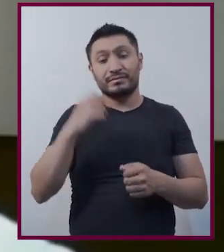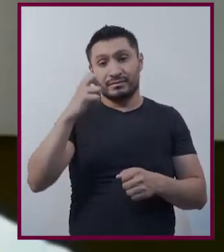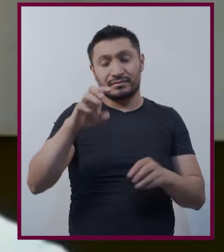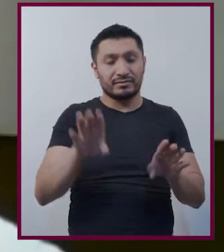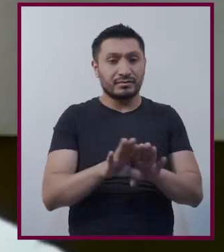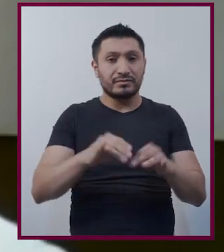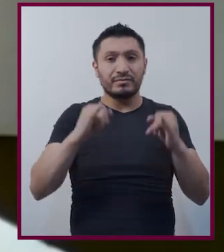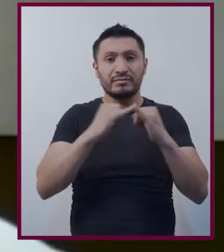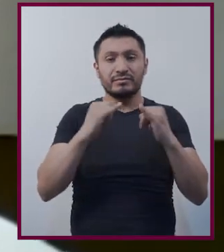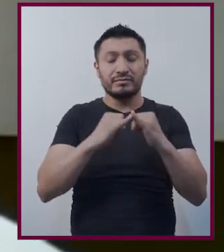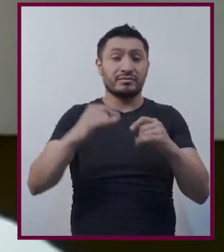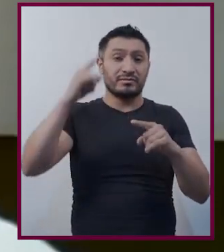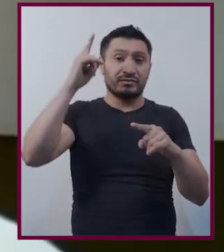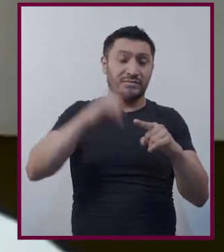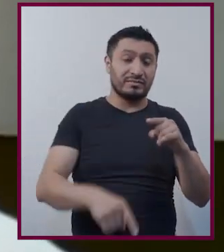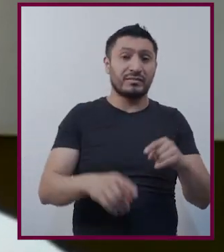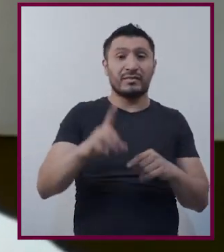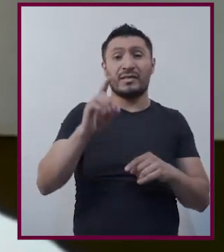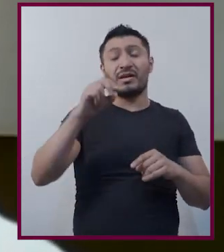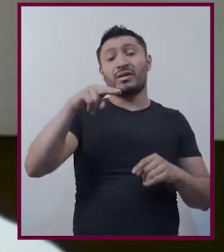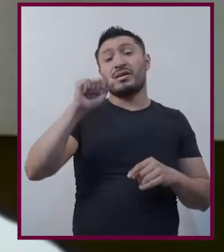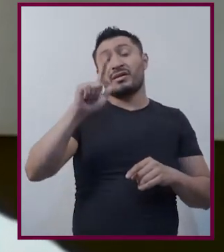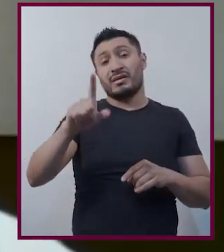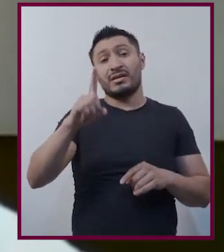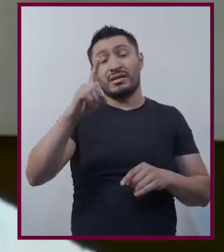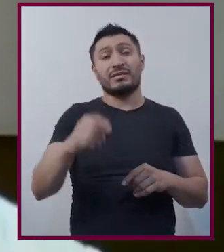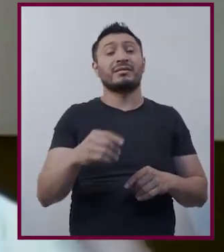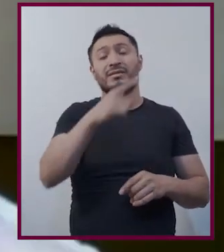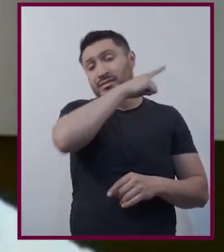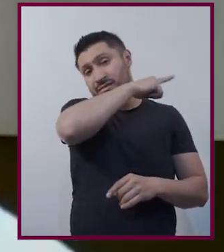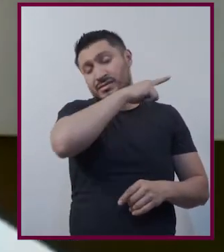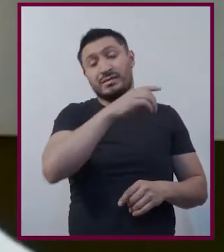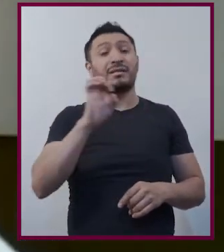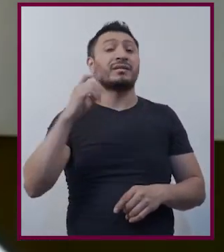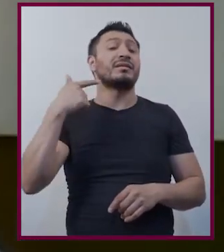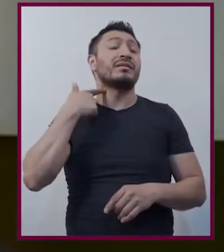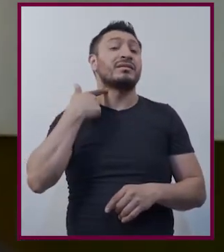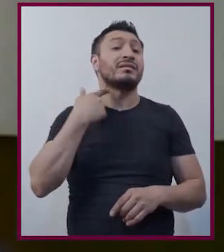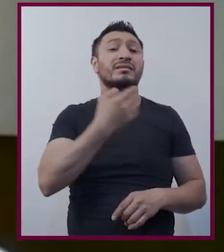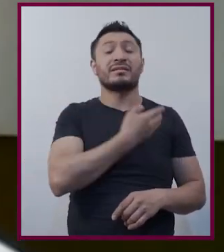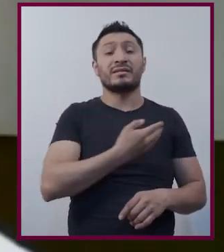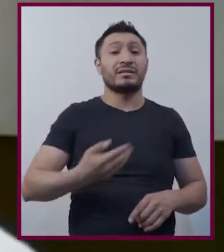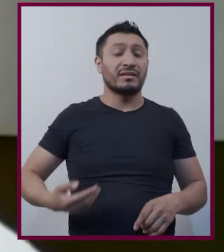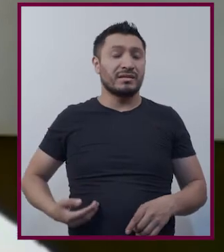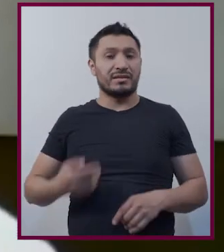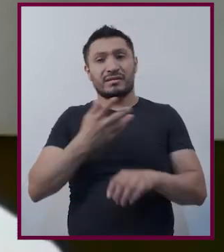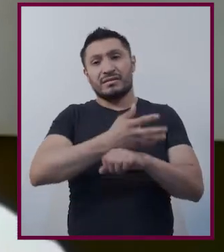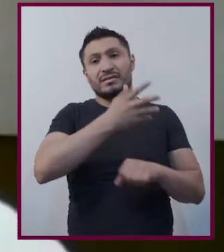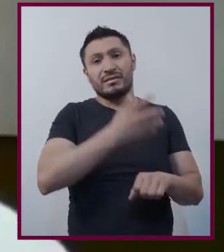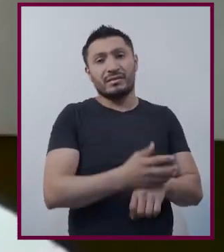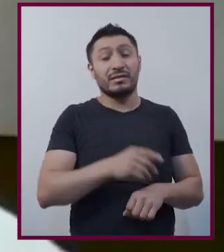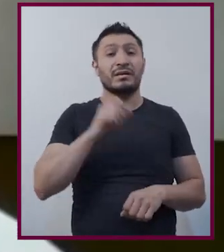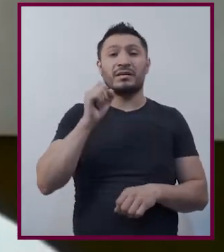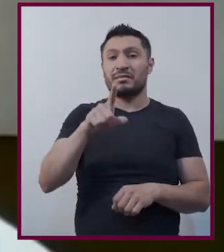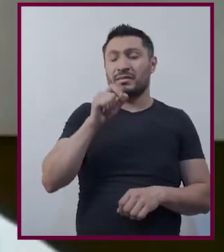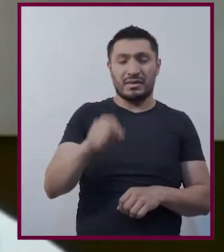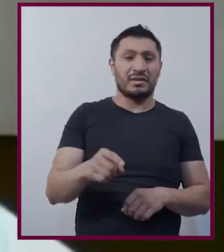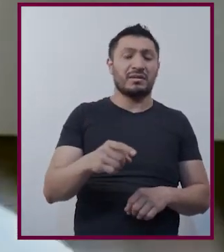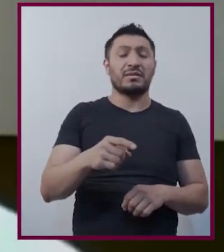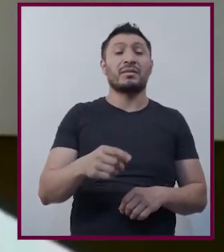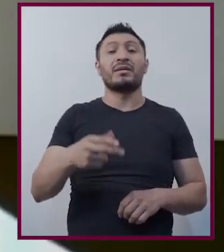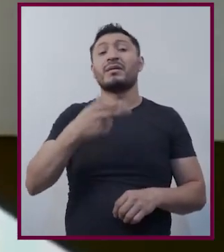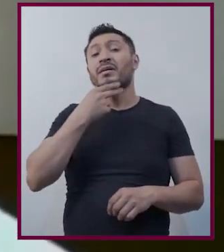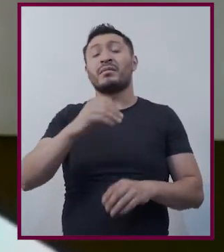las instituciones. El mismo Donald Trump, que llegó a la presidencia mediante los mecanismos institucionales existentes, fue el mismo Donald Trump